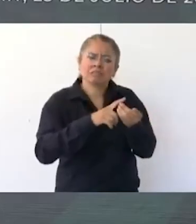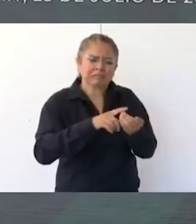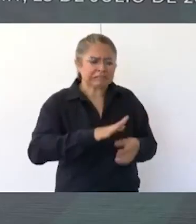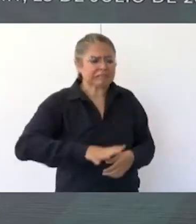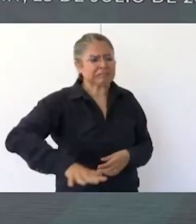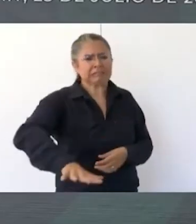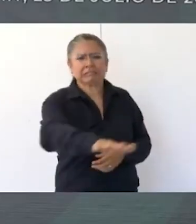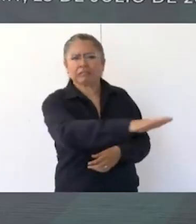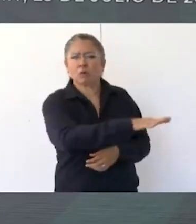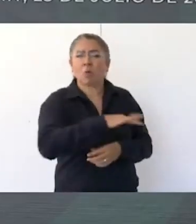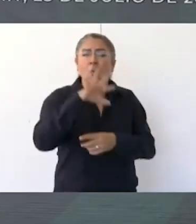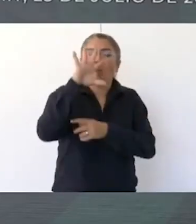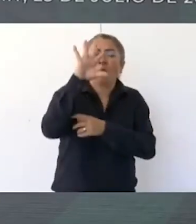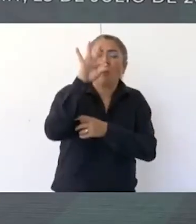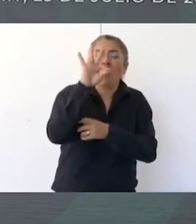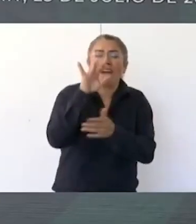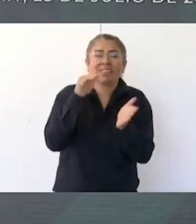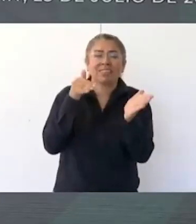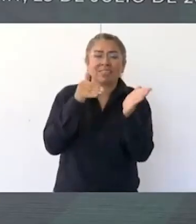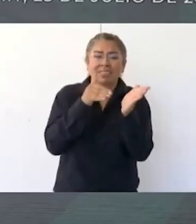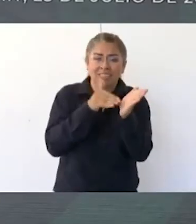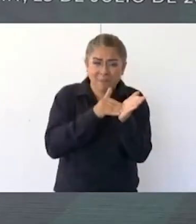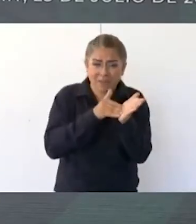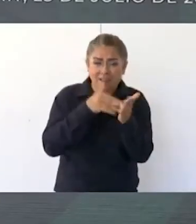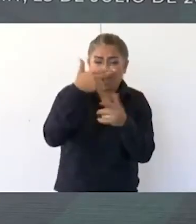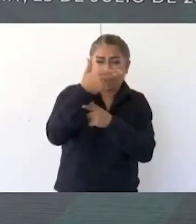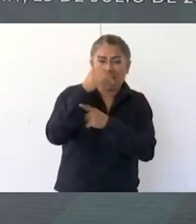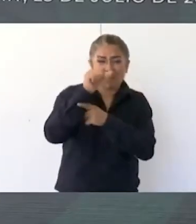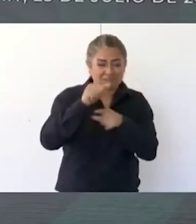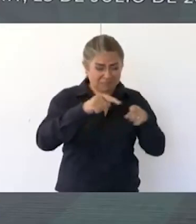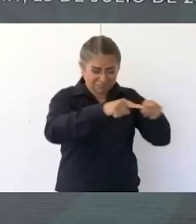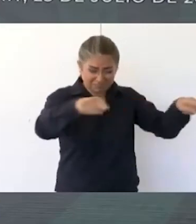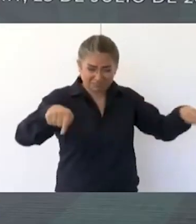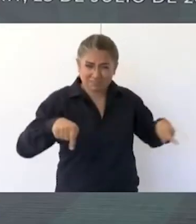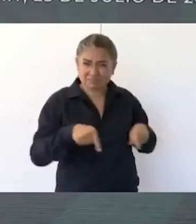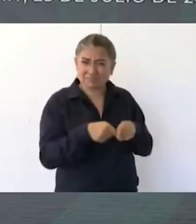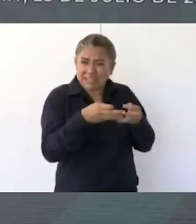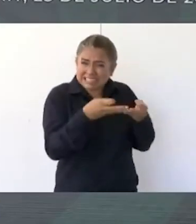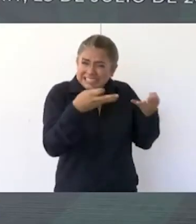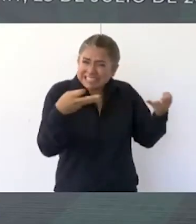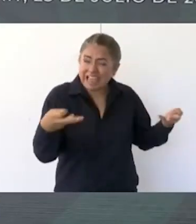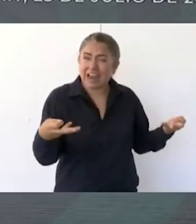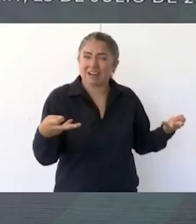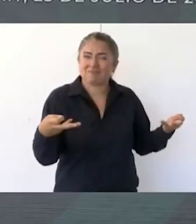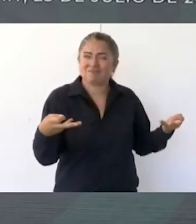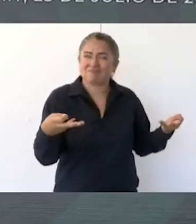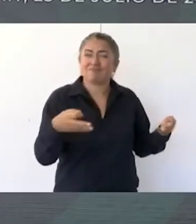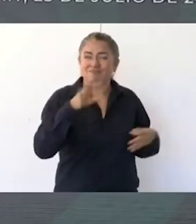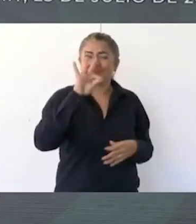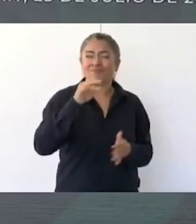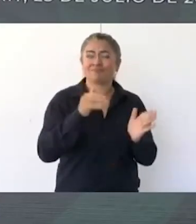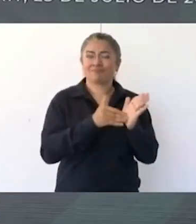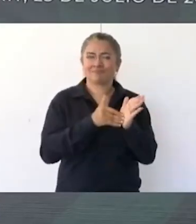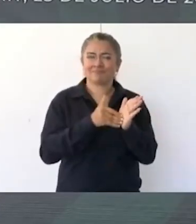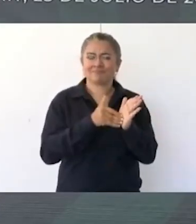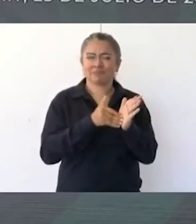alrededor de 40.000 hectáreas de riego. Yo tengo el